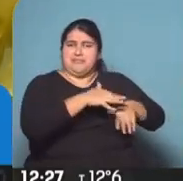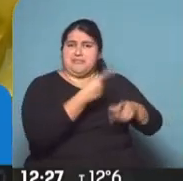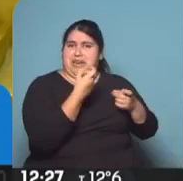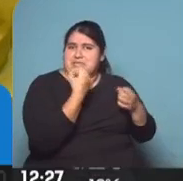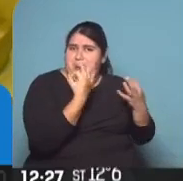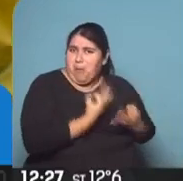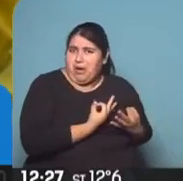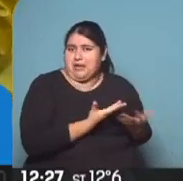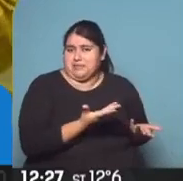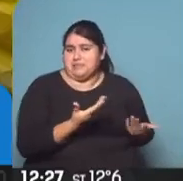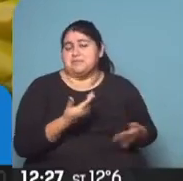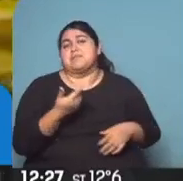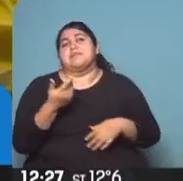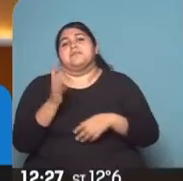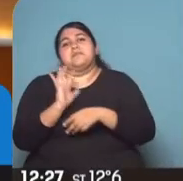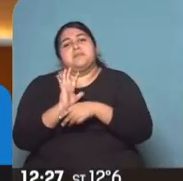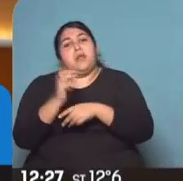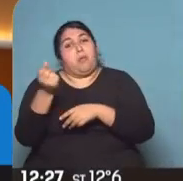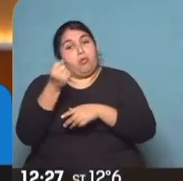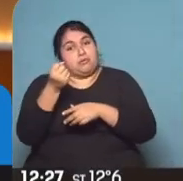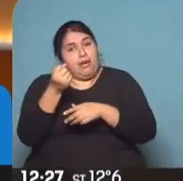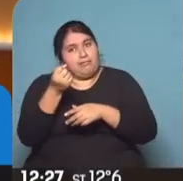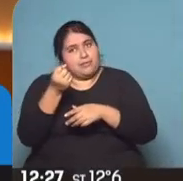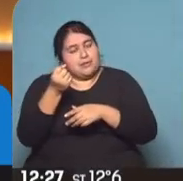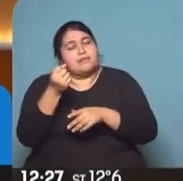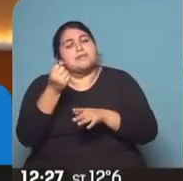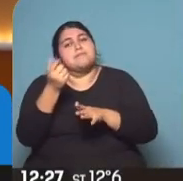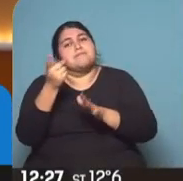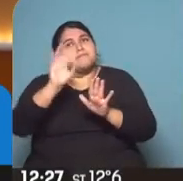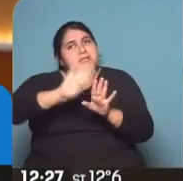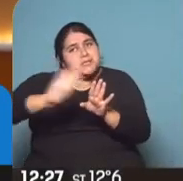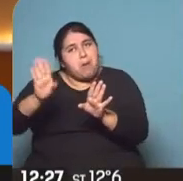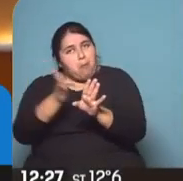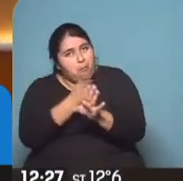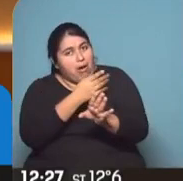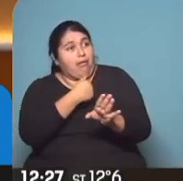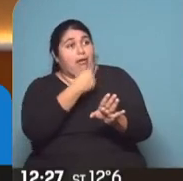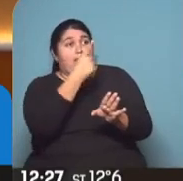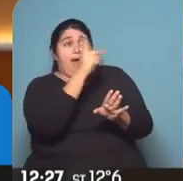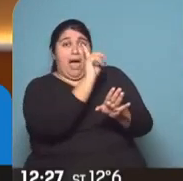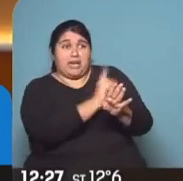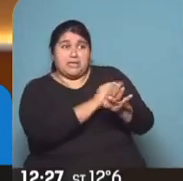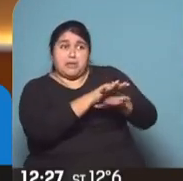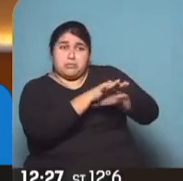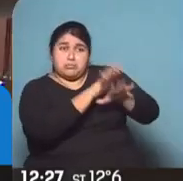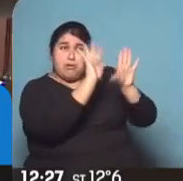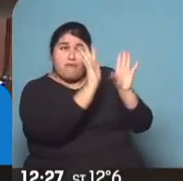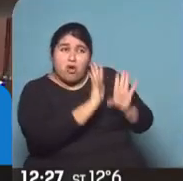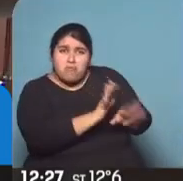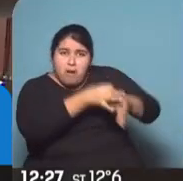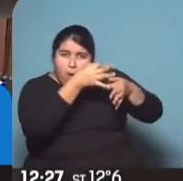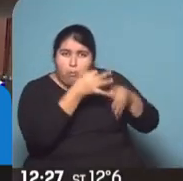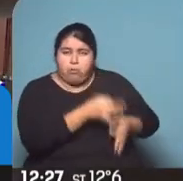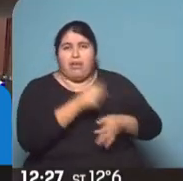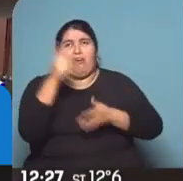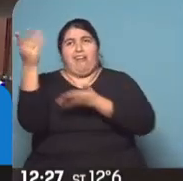exterior van a necesitar pero cuando se hagan las reformas internas también el míster zarco aditivos reforma pero reforma que nunca